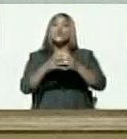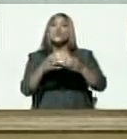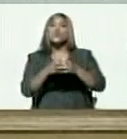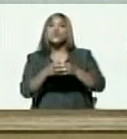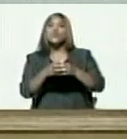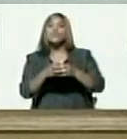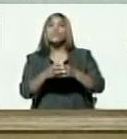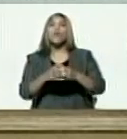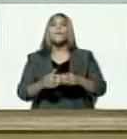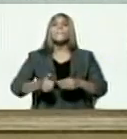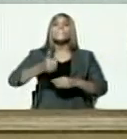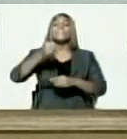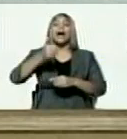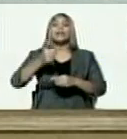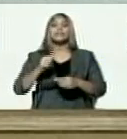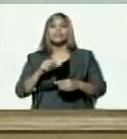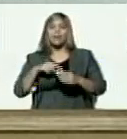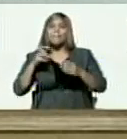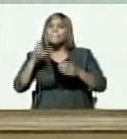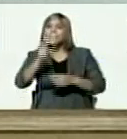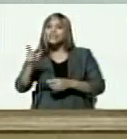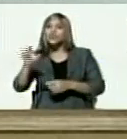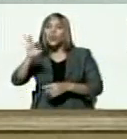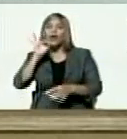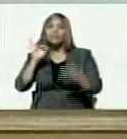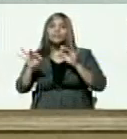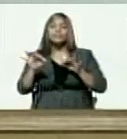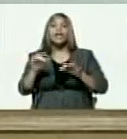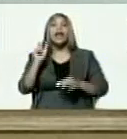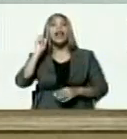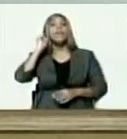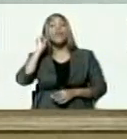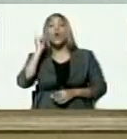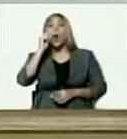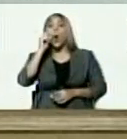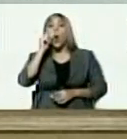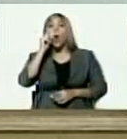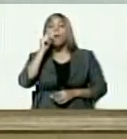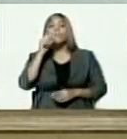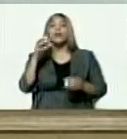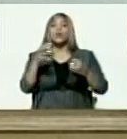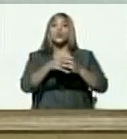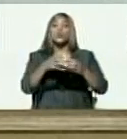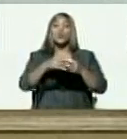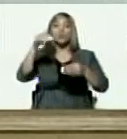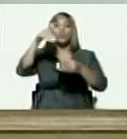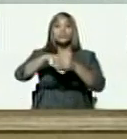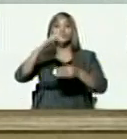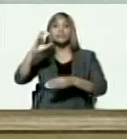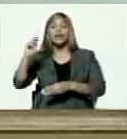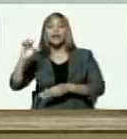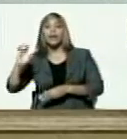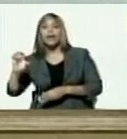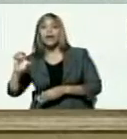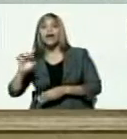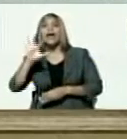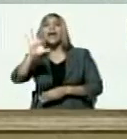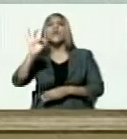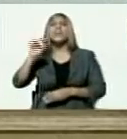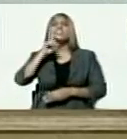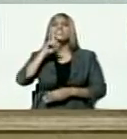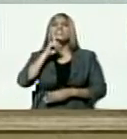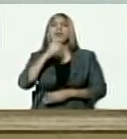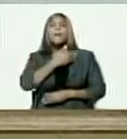sus integrantes. Los o las integrantes del Consejo Nacional Electoral escogerán de su seno a su presidente